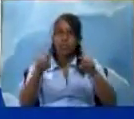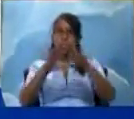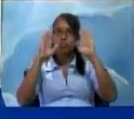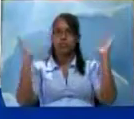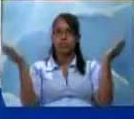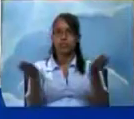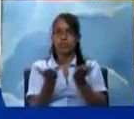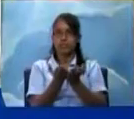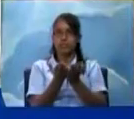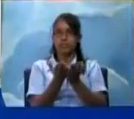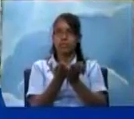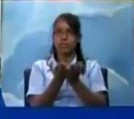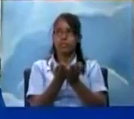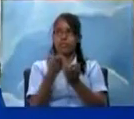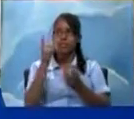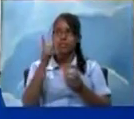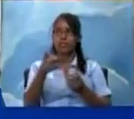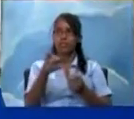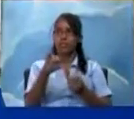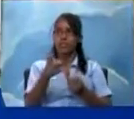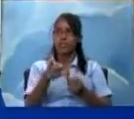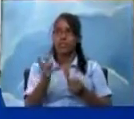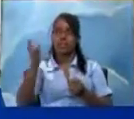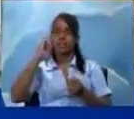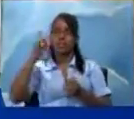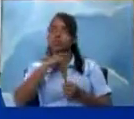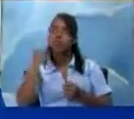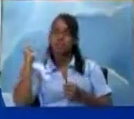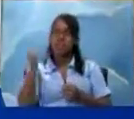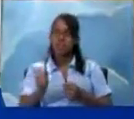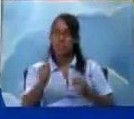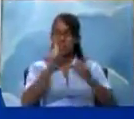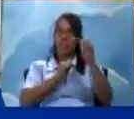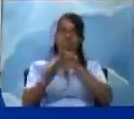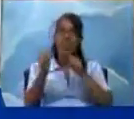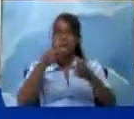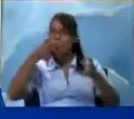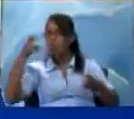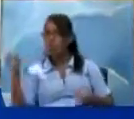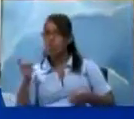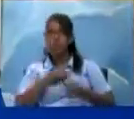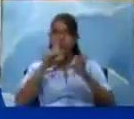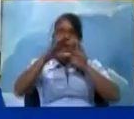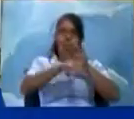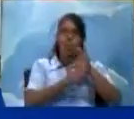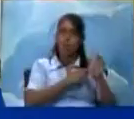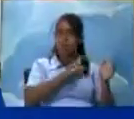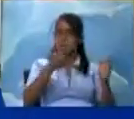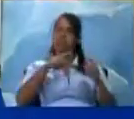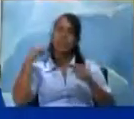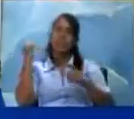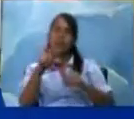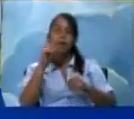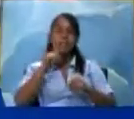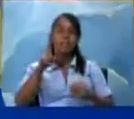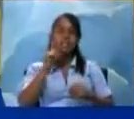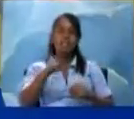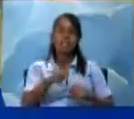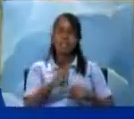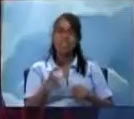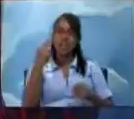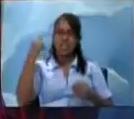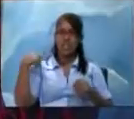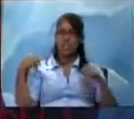en toda la tierra. El suicidio, el aborto, los vicios, las drogas, el robo, el crimen, la mentira,